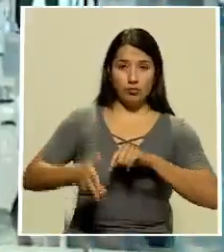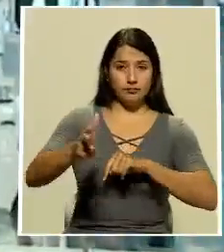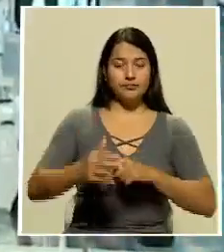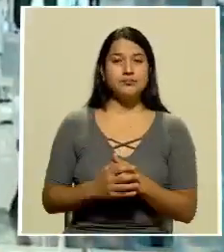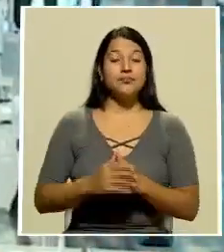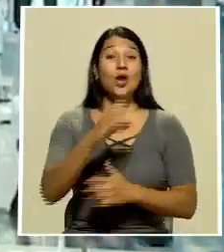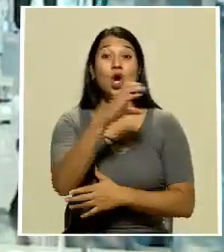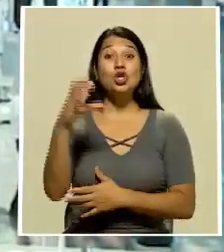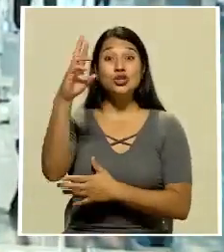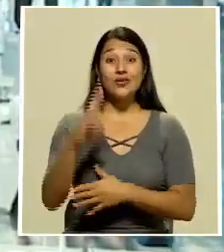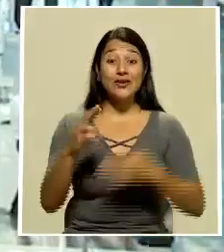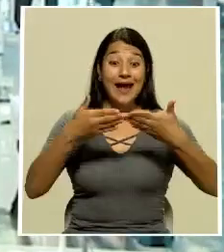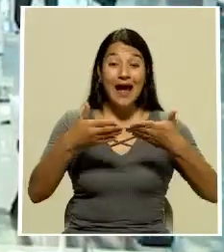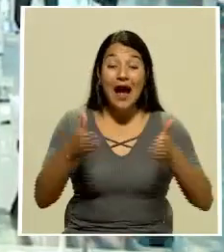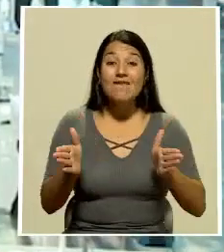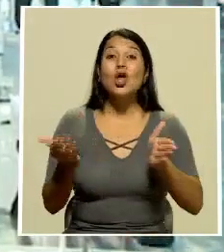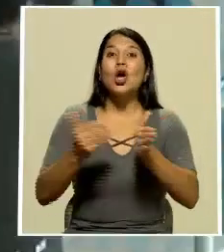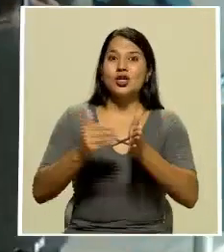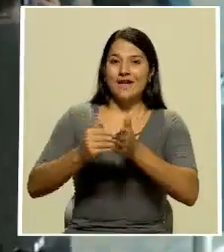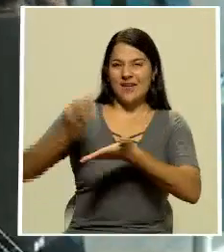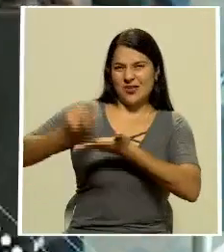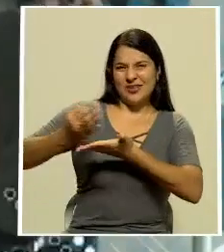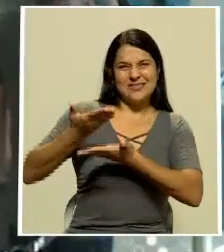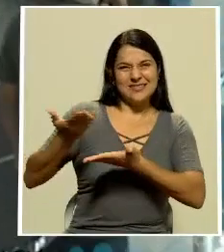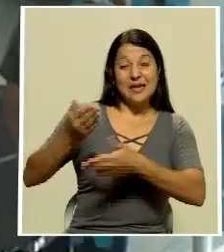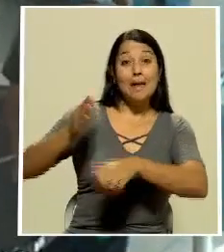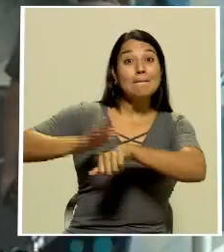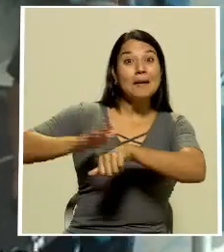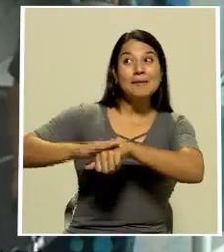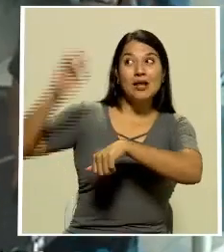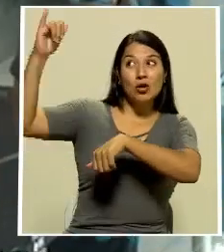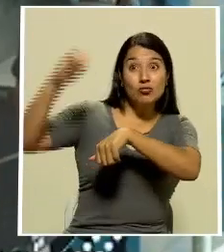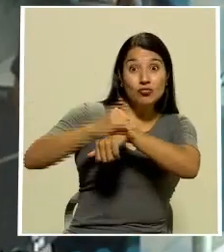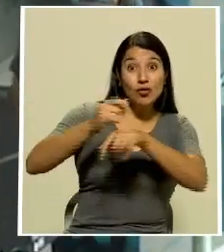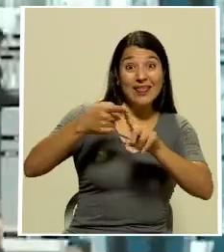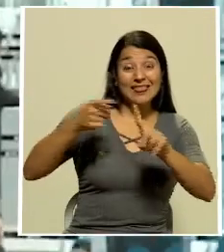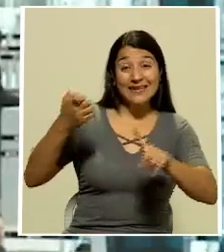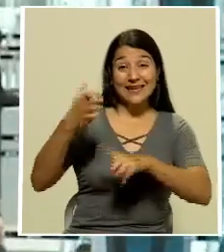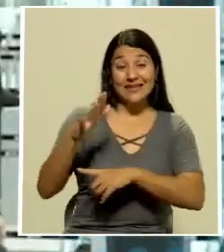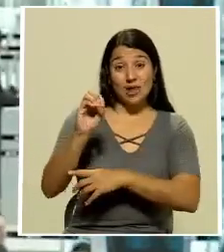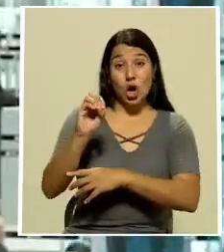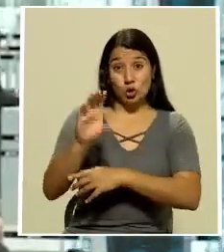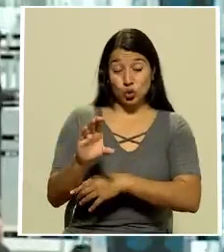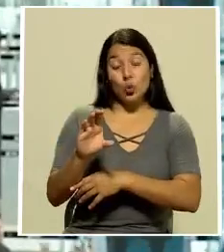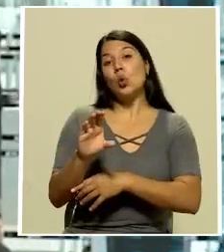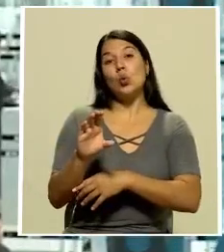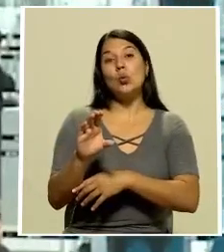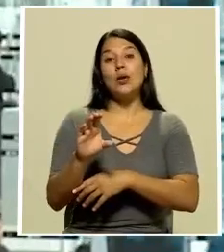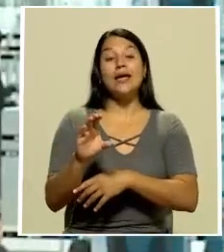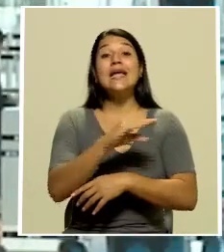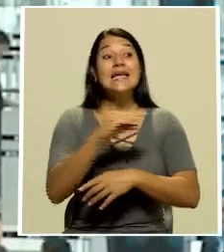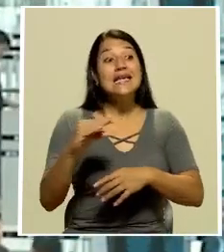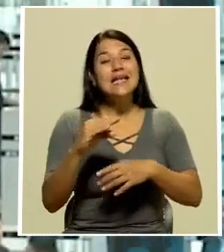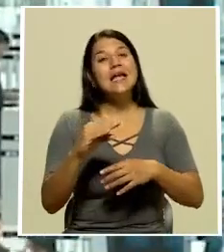Costa Rica reabrió sus fronteras aéreas a Centroamérica y a partir del 15 de octubre las playas estarán abiertas hasta las 8